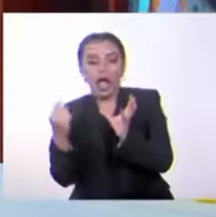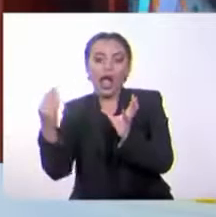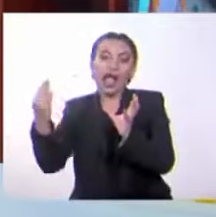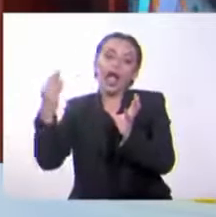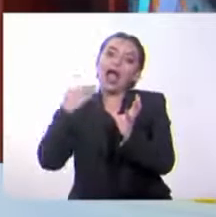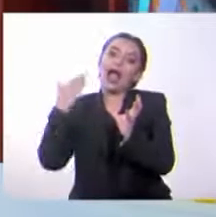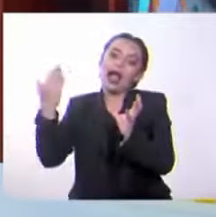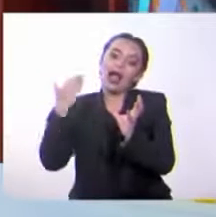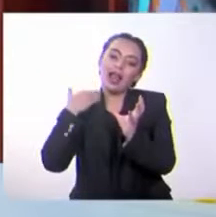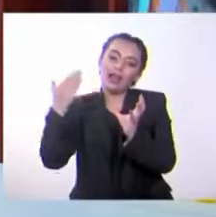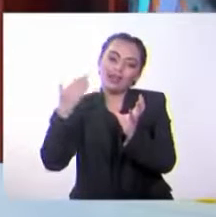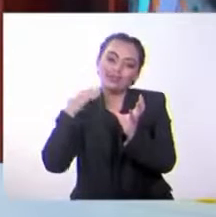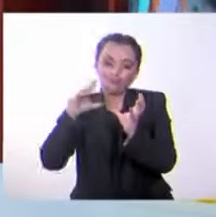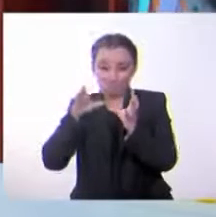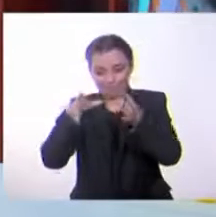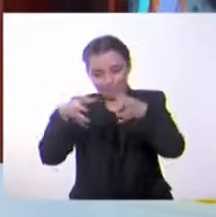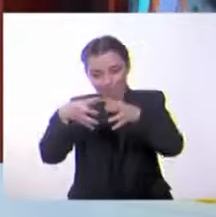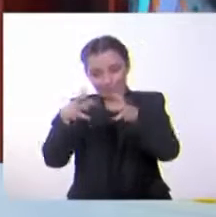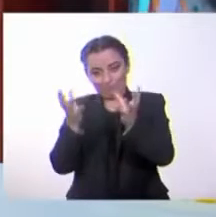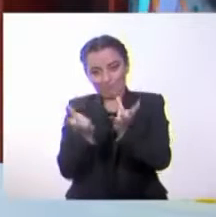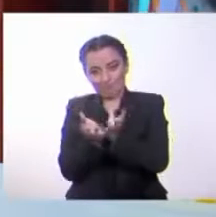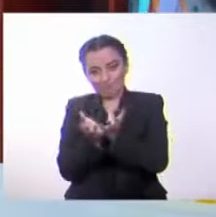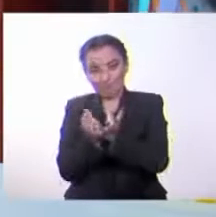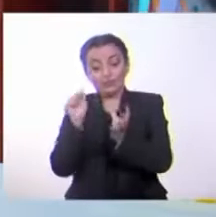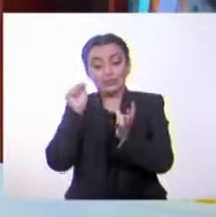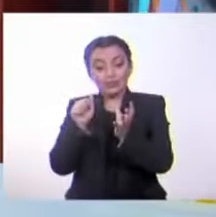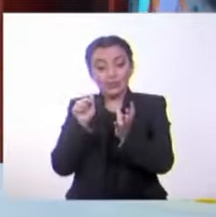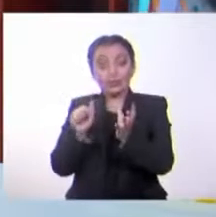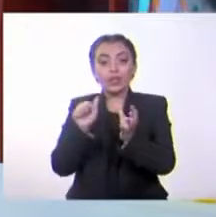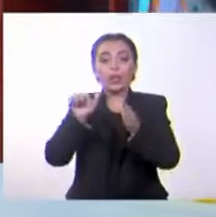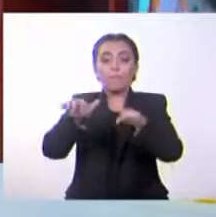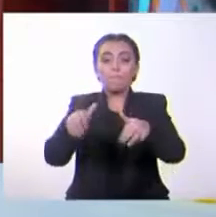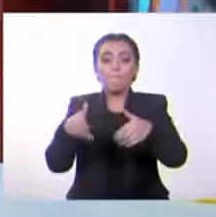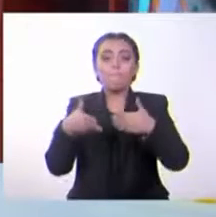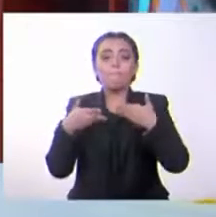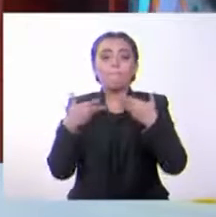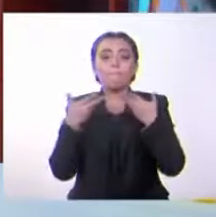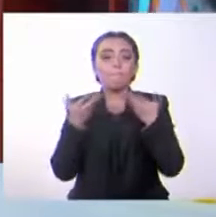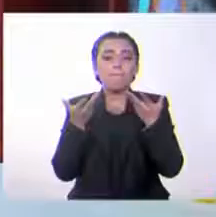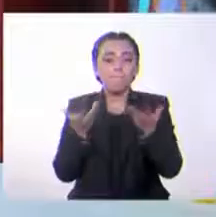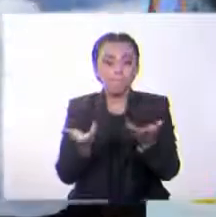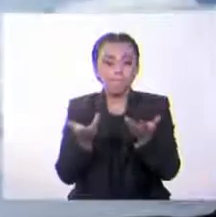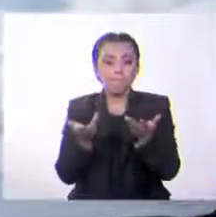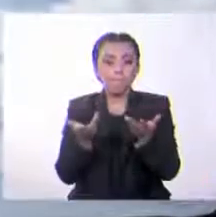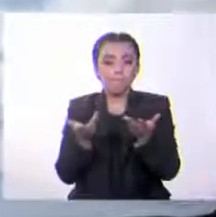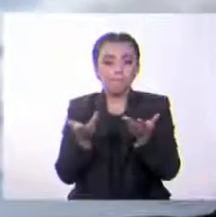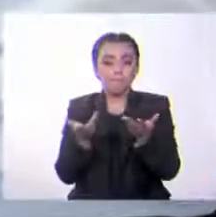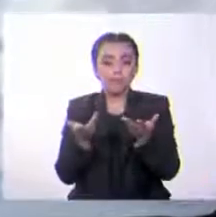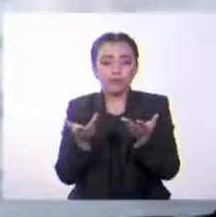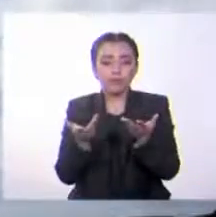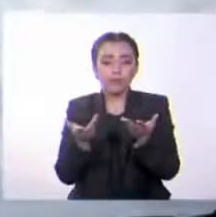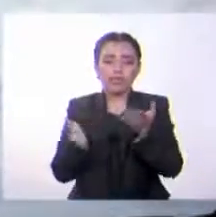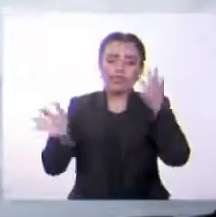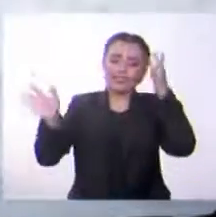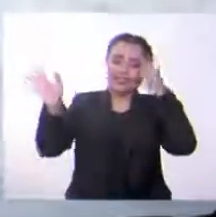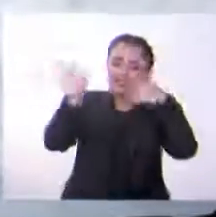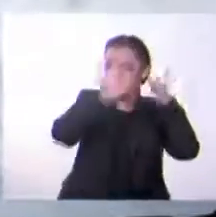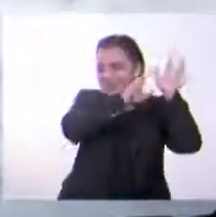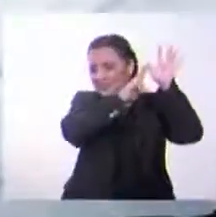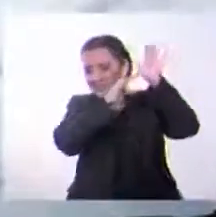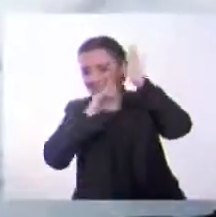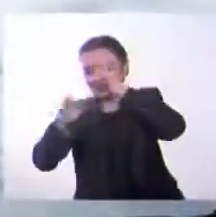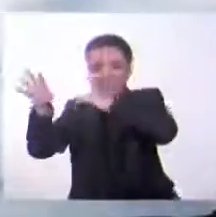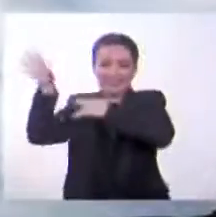planeta. He ahí la razón de por qué la mayor cantidad de huracanes se